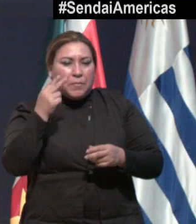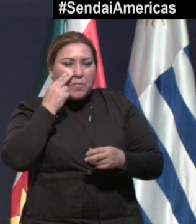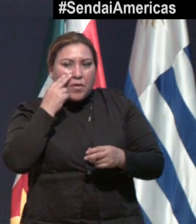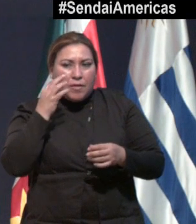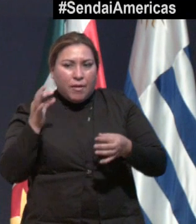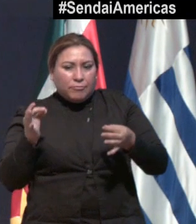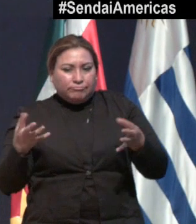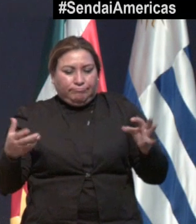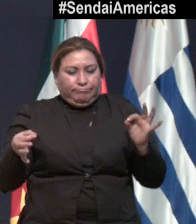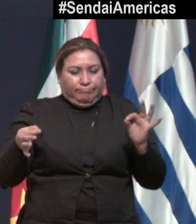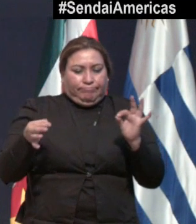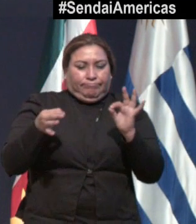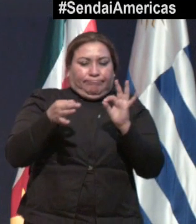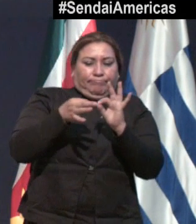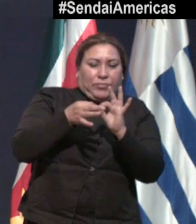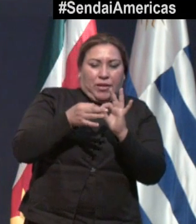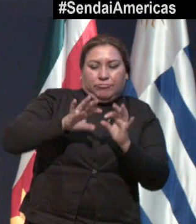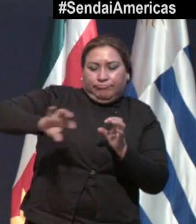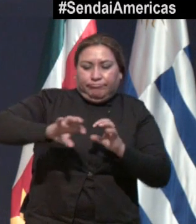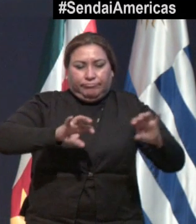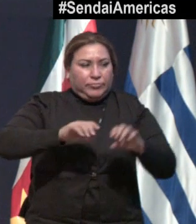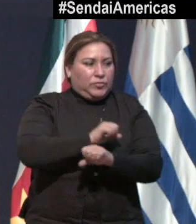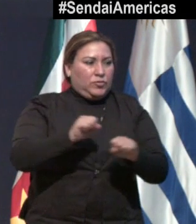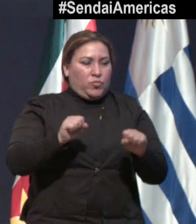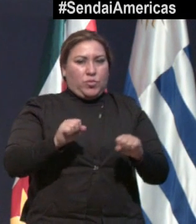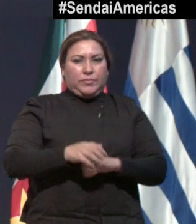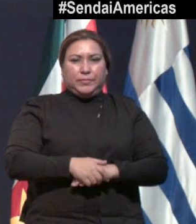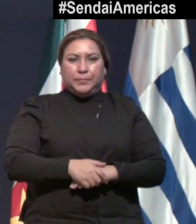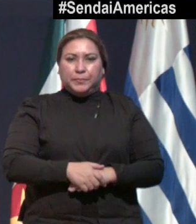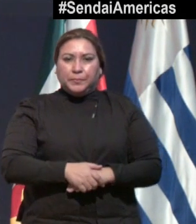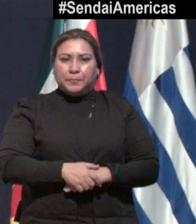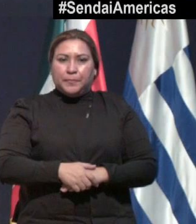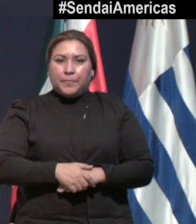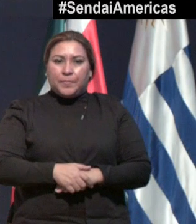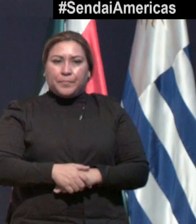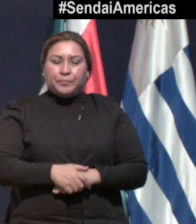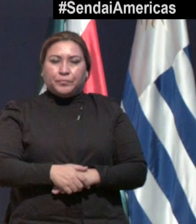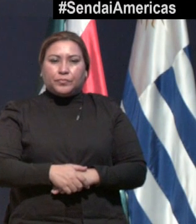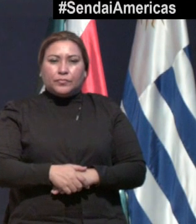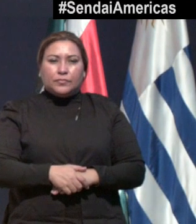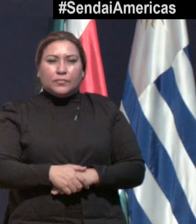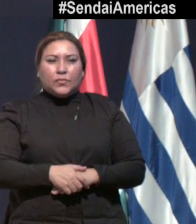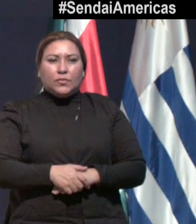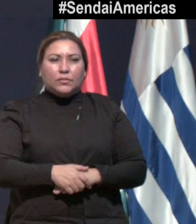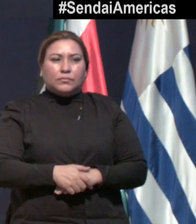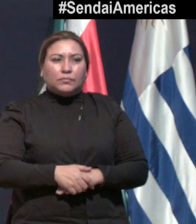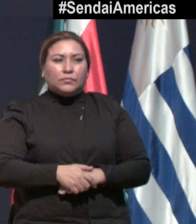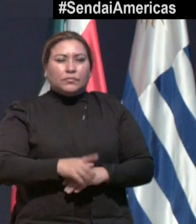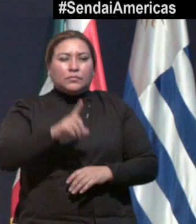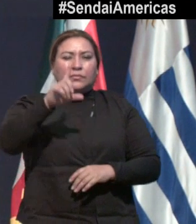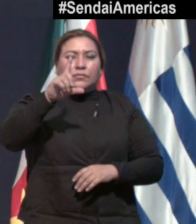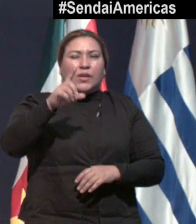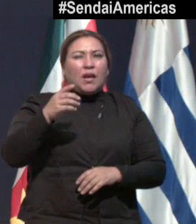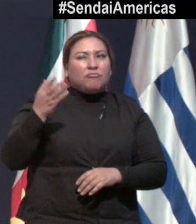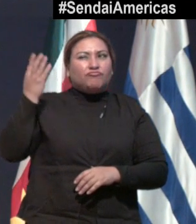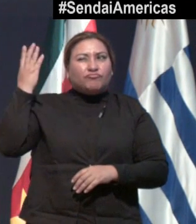tratando de una manera separada. En los últimos 10 años, que